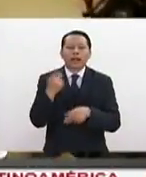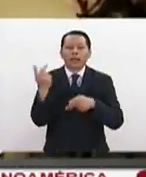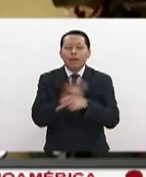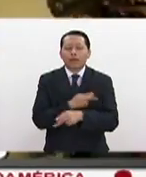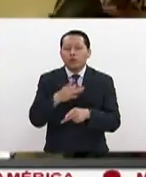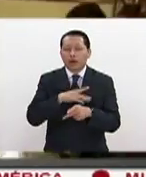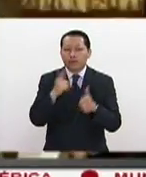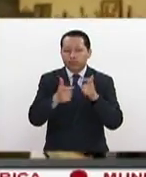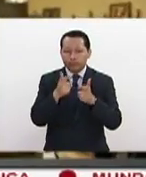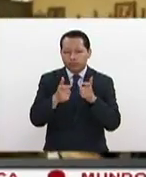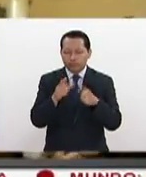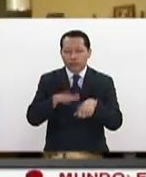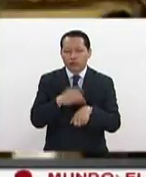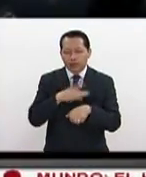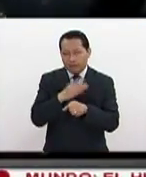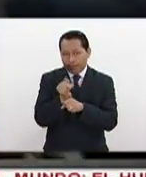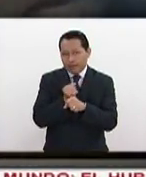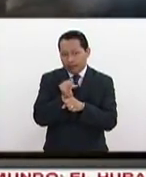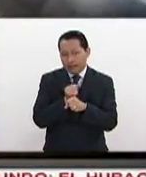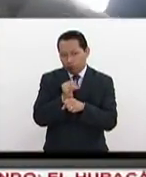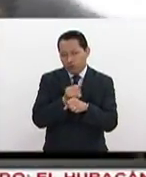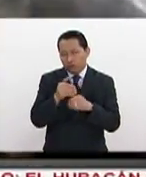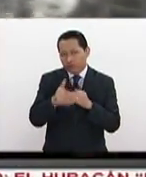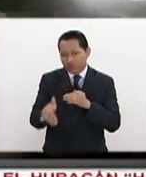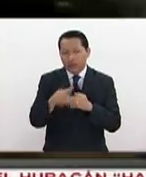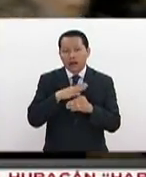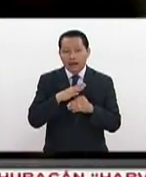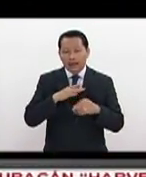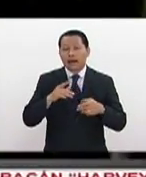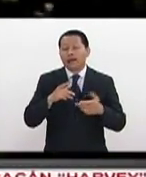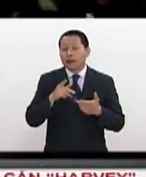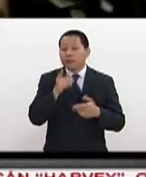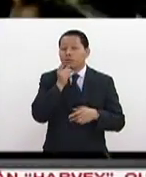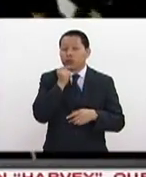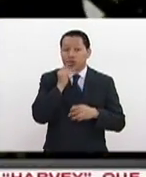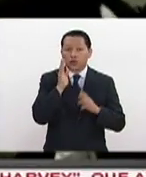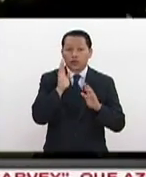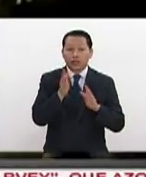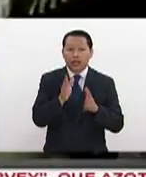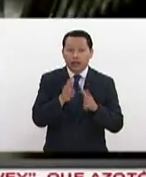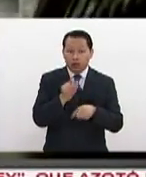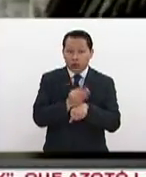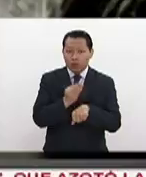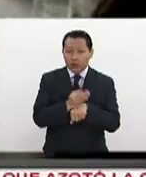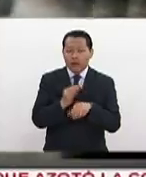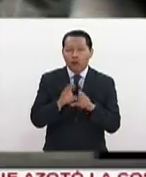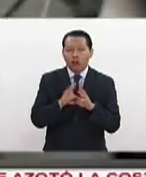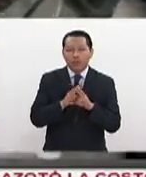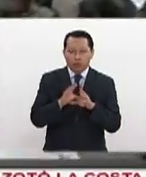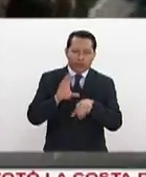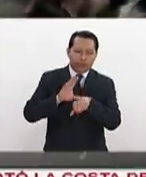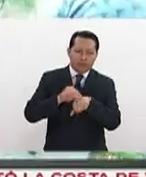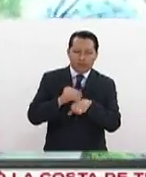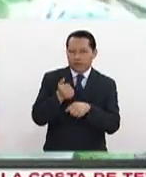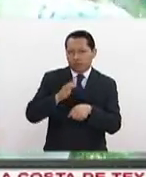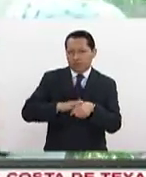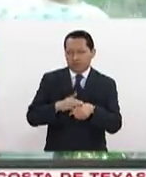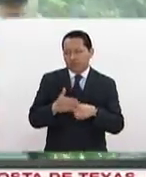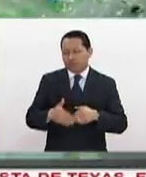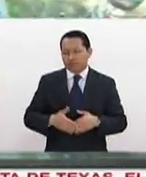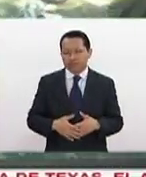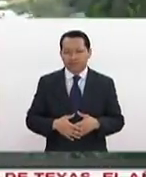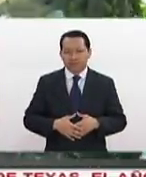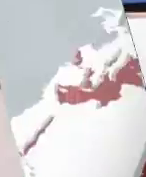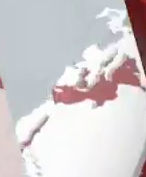de este tiroteo debido a la investigación en curso. El agente fue puesto ya en licencia administrativa de rutina.